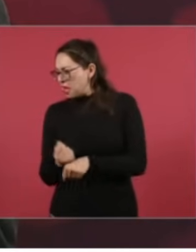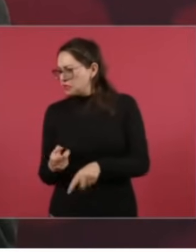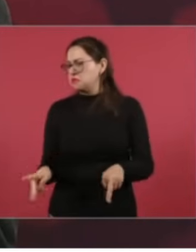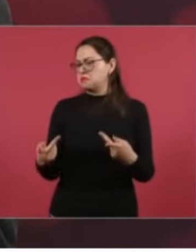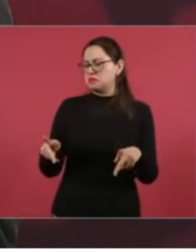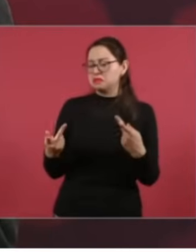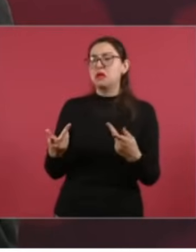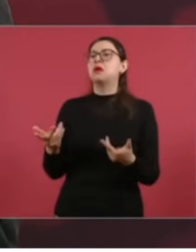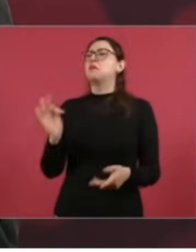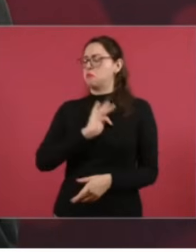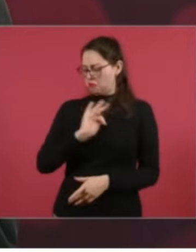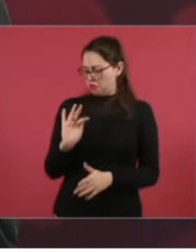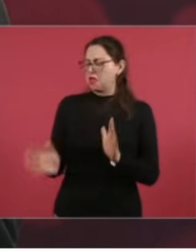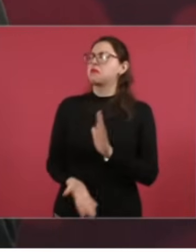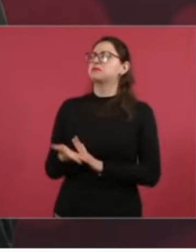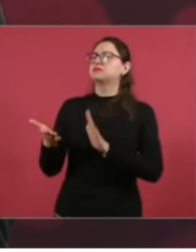pasando por